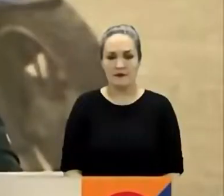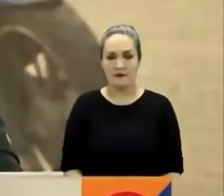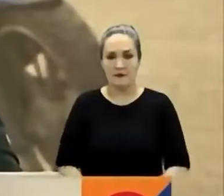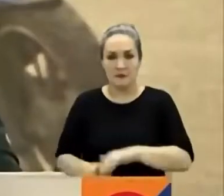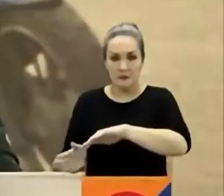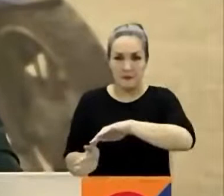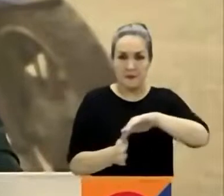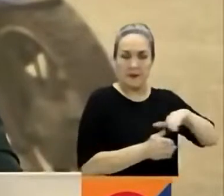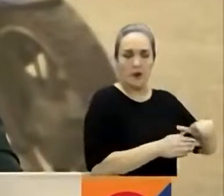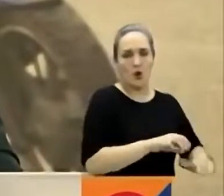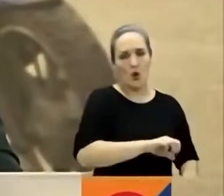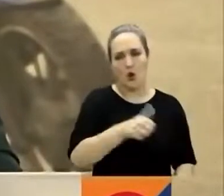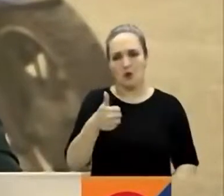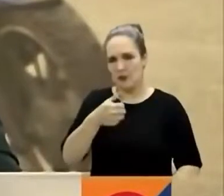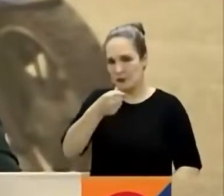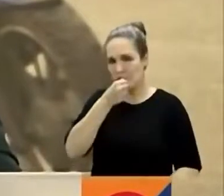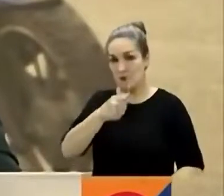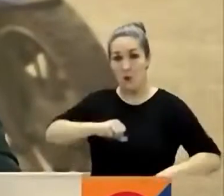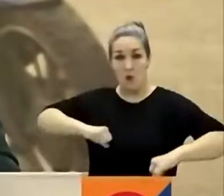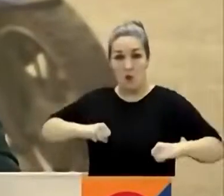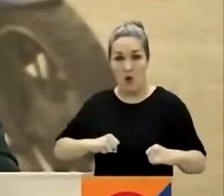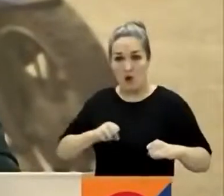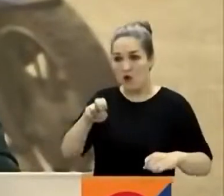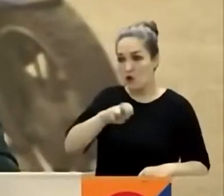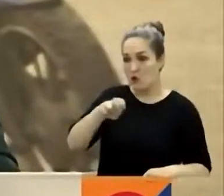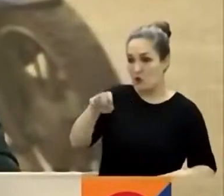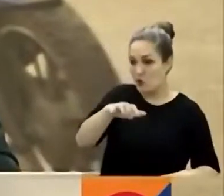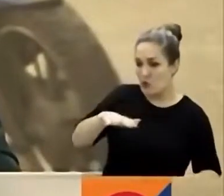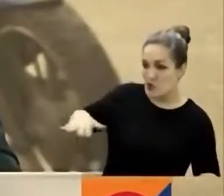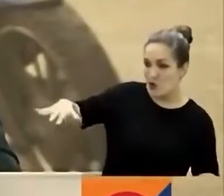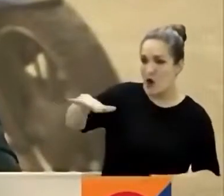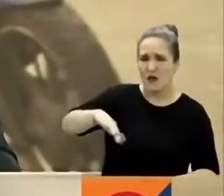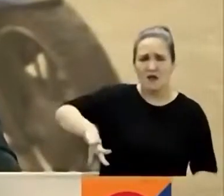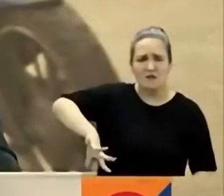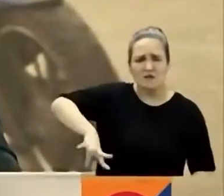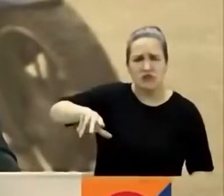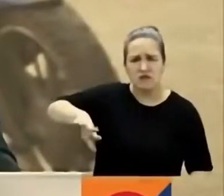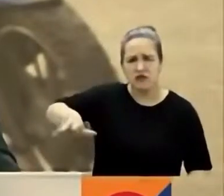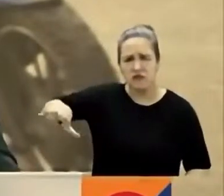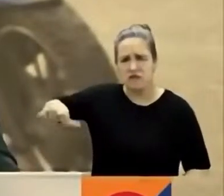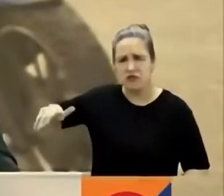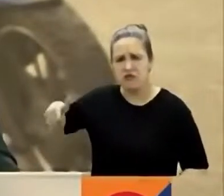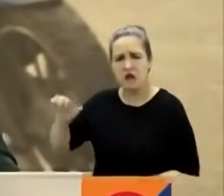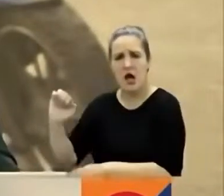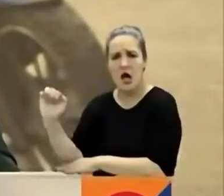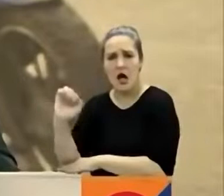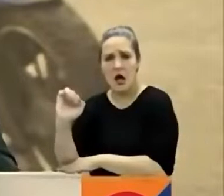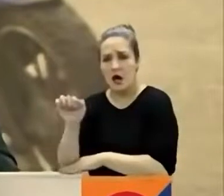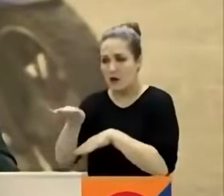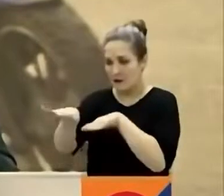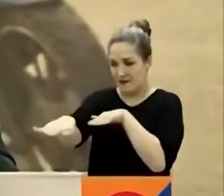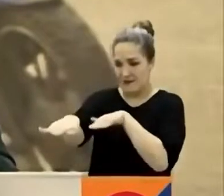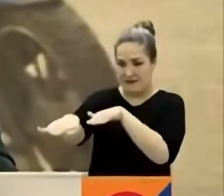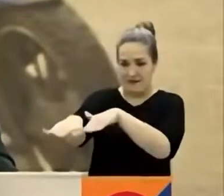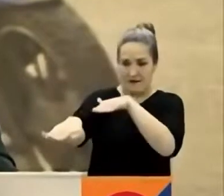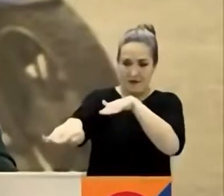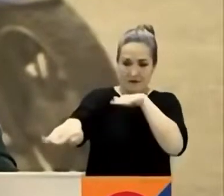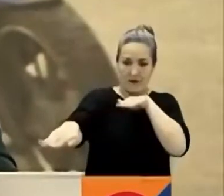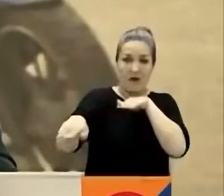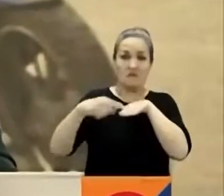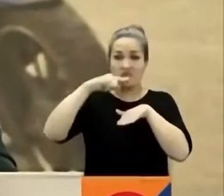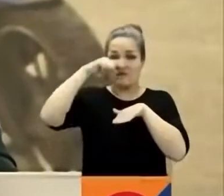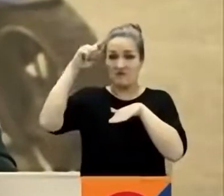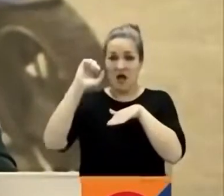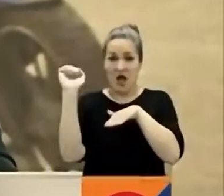Y en otras noticias, las autoridades de Bogotá buscan a los responsables de los hurtos en el norte de la ciudad, cuyas víctimas son conductores de vehículos de alta gama